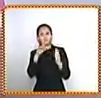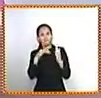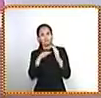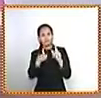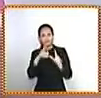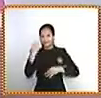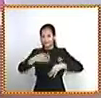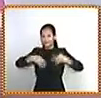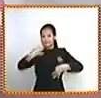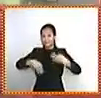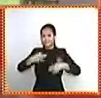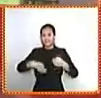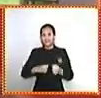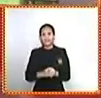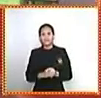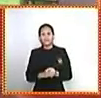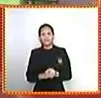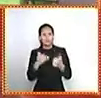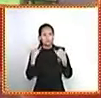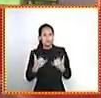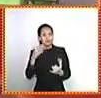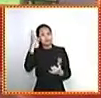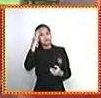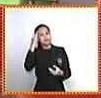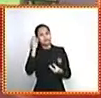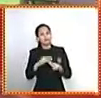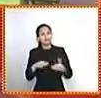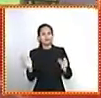Muchas felicidades. Ahora sí conocemos el primer dígito.